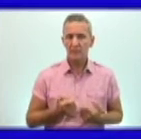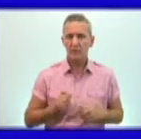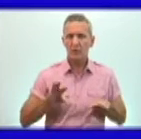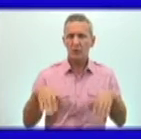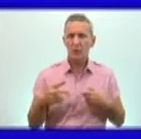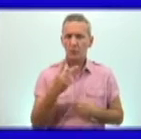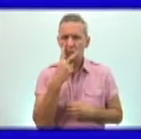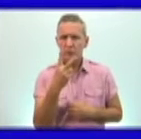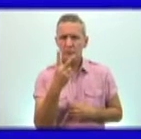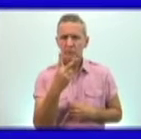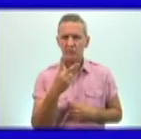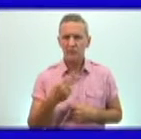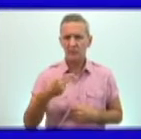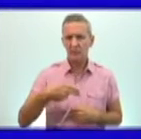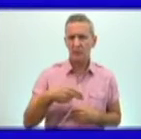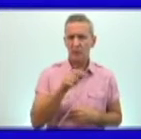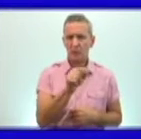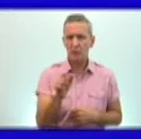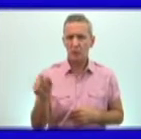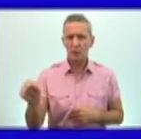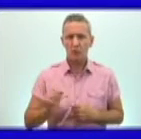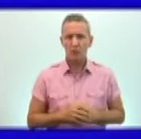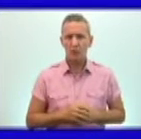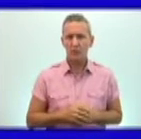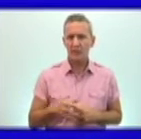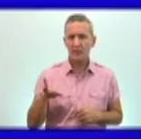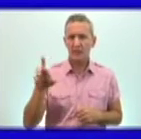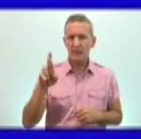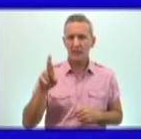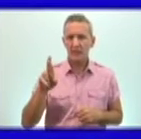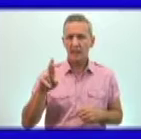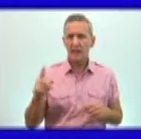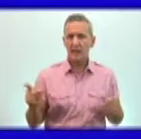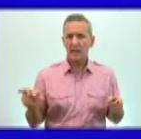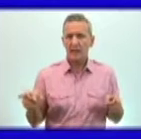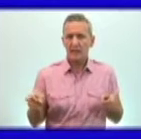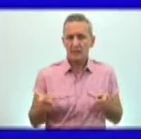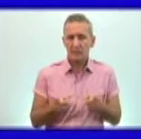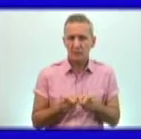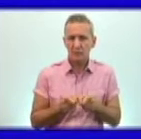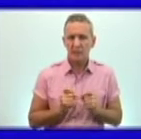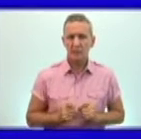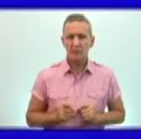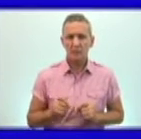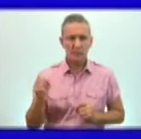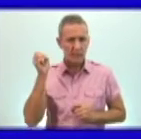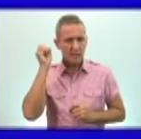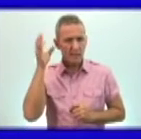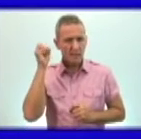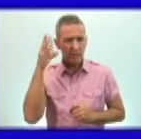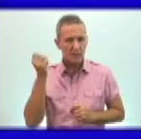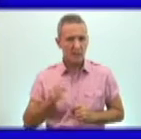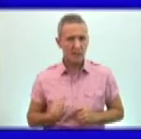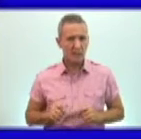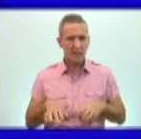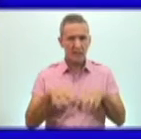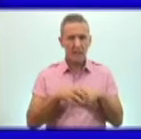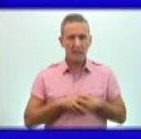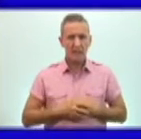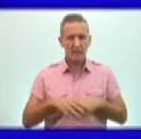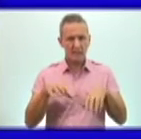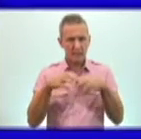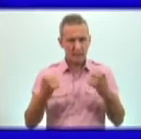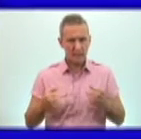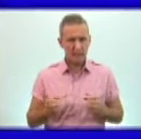humanismo, el racionalismo y el empirismo en el sistema de ideas y en la cultura política del mundo contemporáneo y de la sociedad cubana